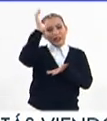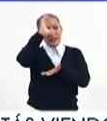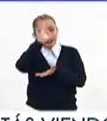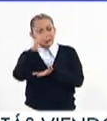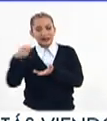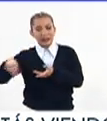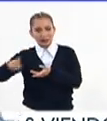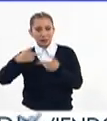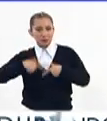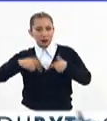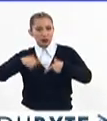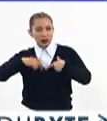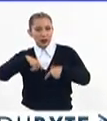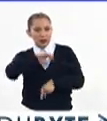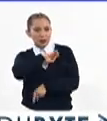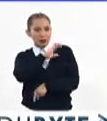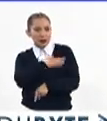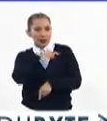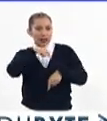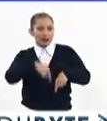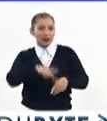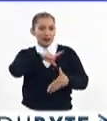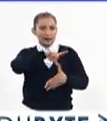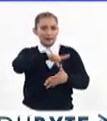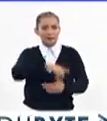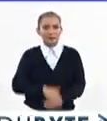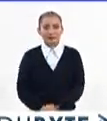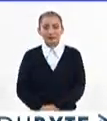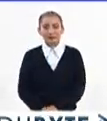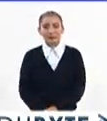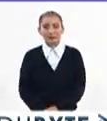científicos realizados por los españoles en Latinoamérica.